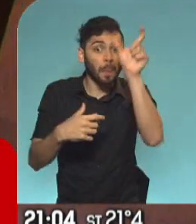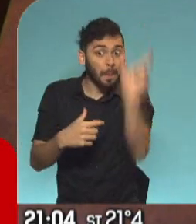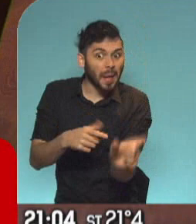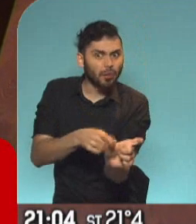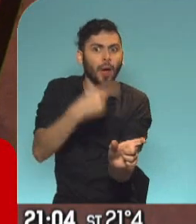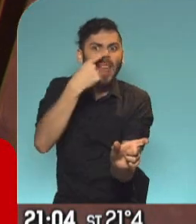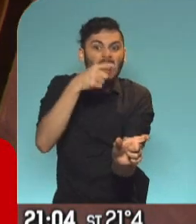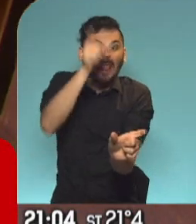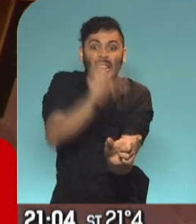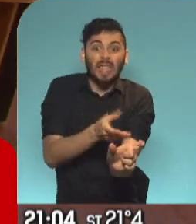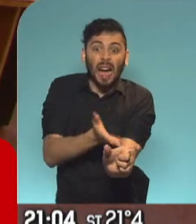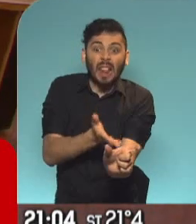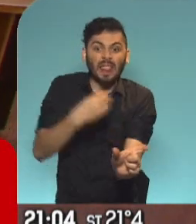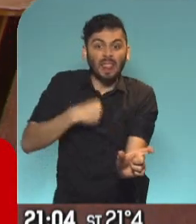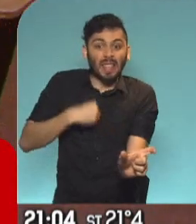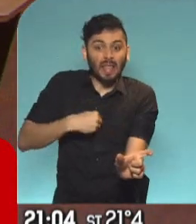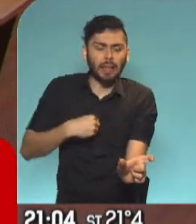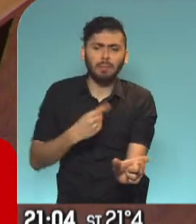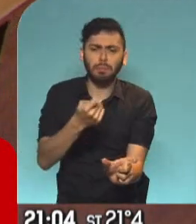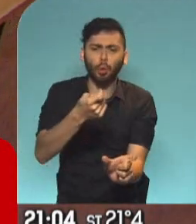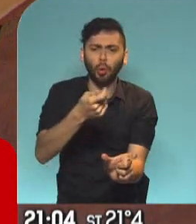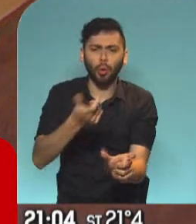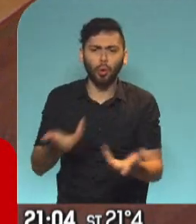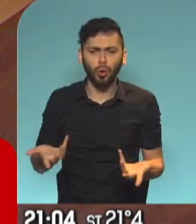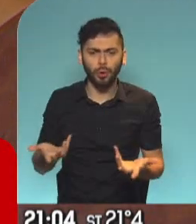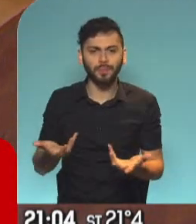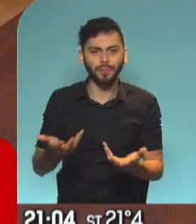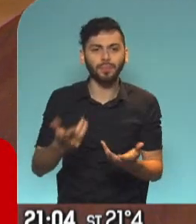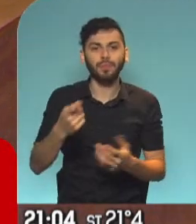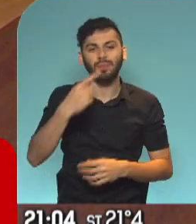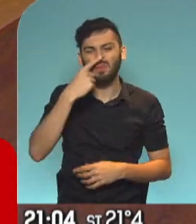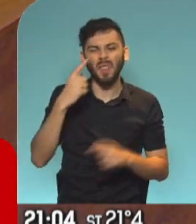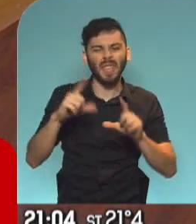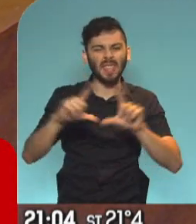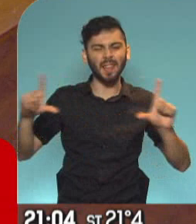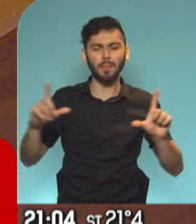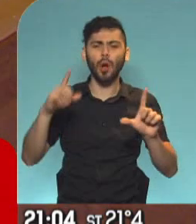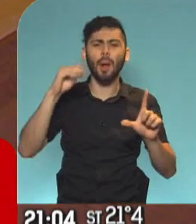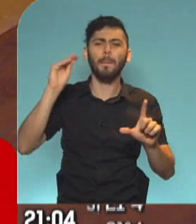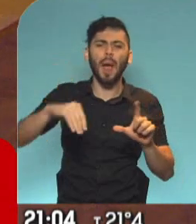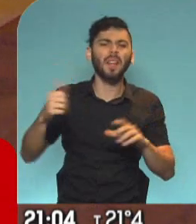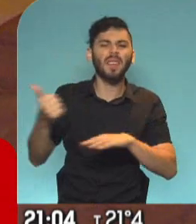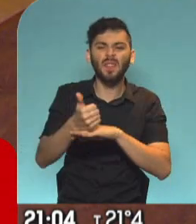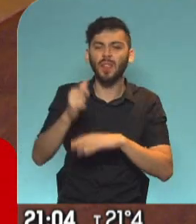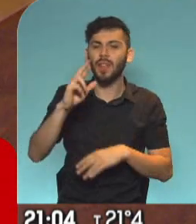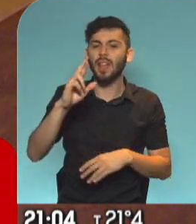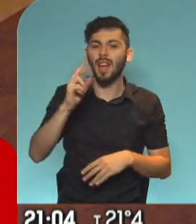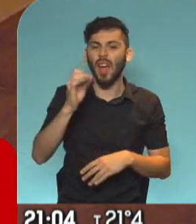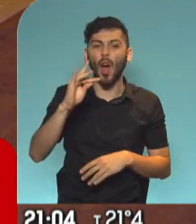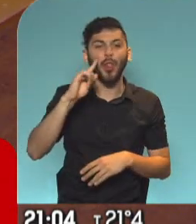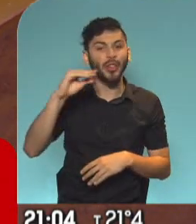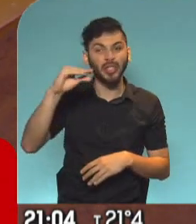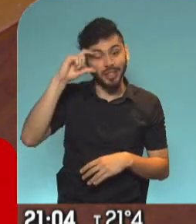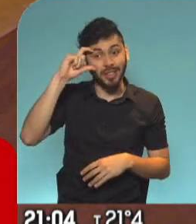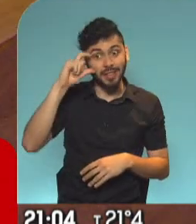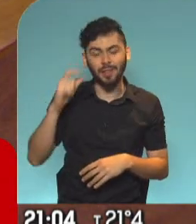Son innumerables, pero vamos a darle más sustancia todavía a este segmento porque está Gabriela Radice con nosotras y